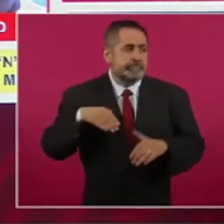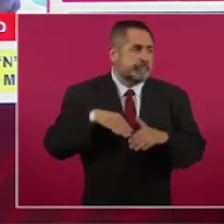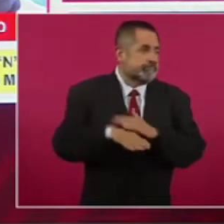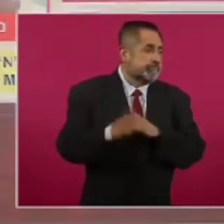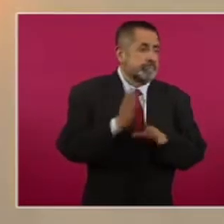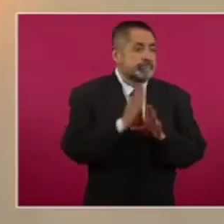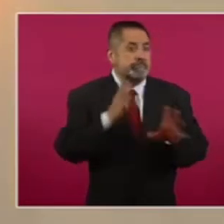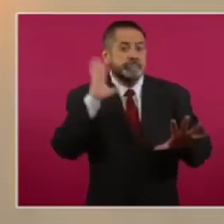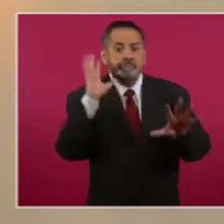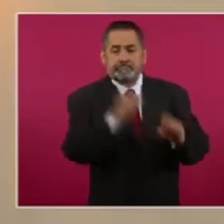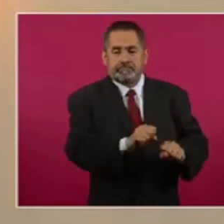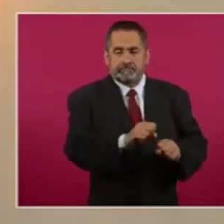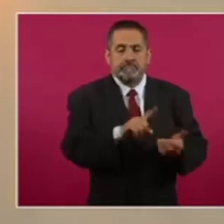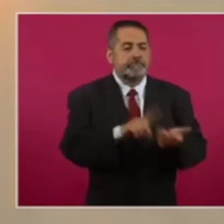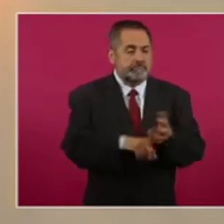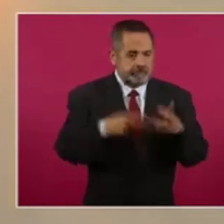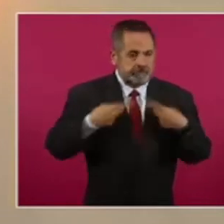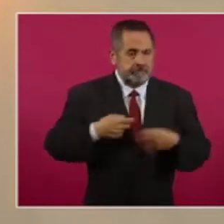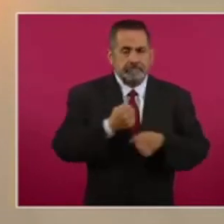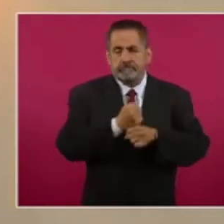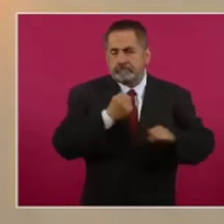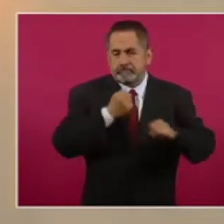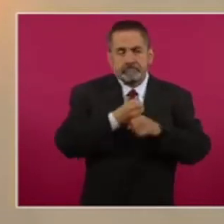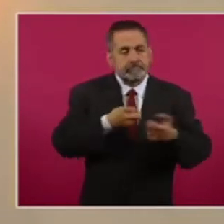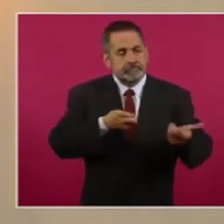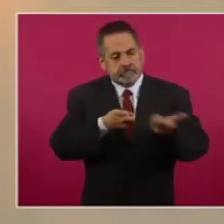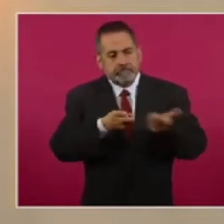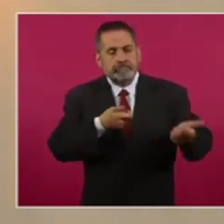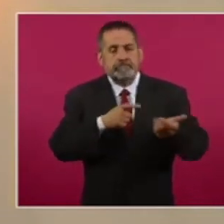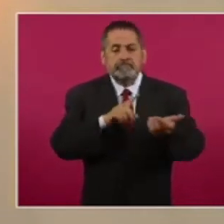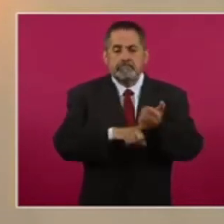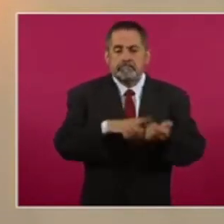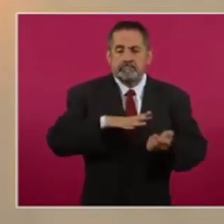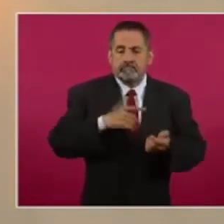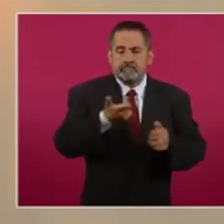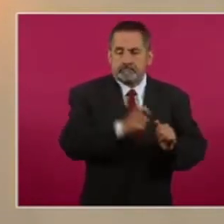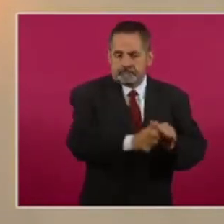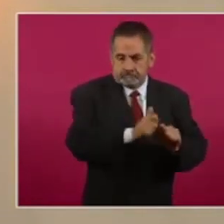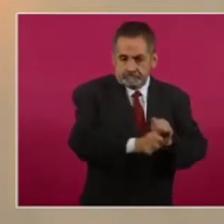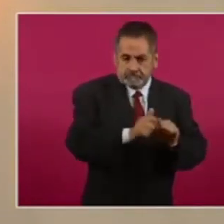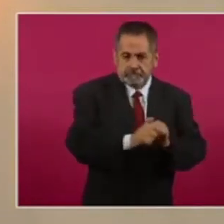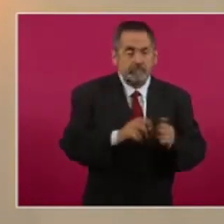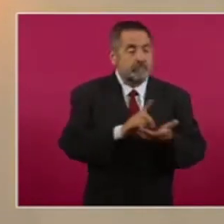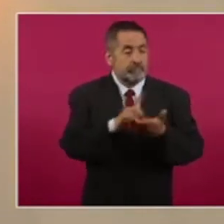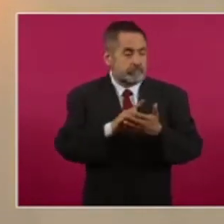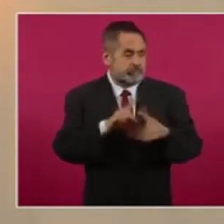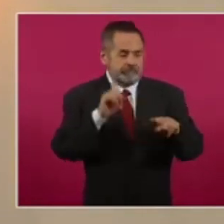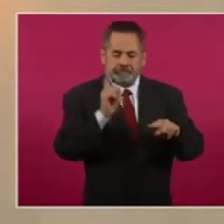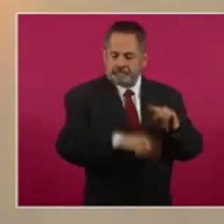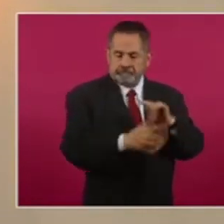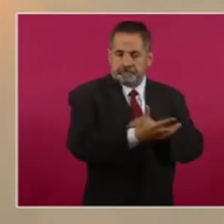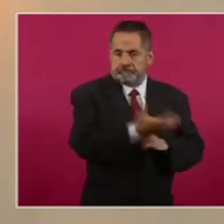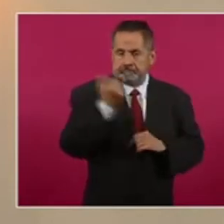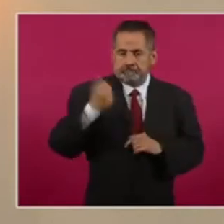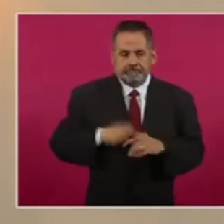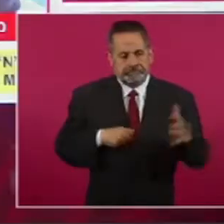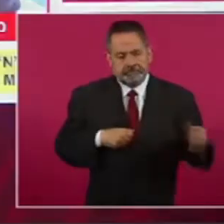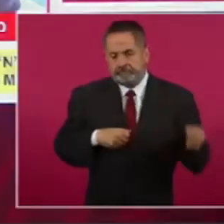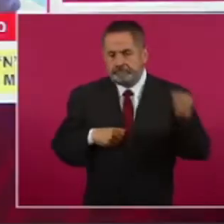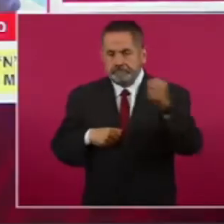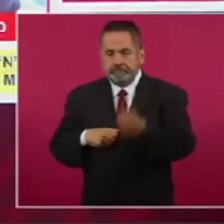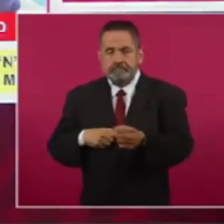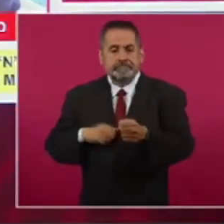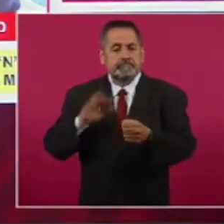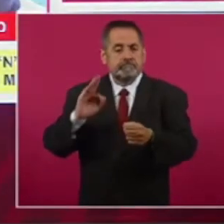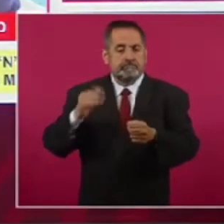le aseguró armas cortas y largas, dinero en efectivo y droga. Se le puso a disposición de la Fiscalía General